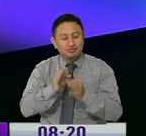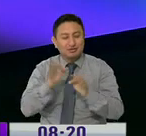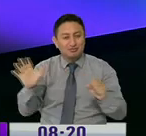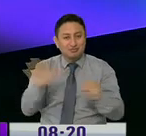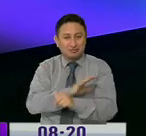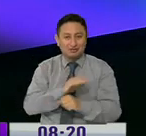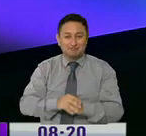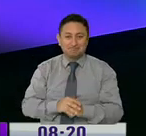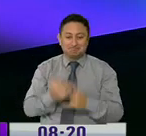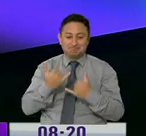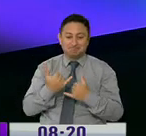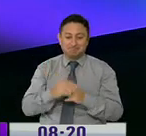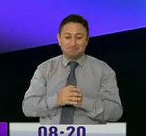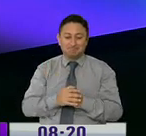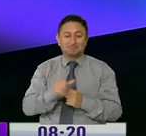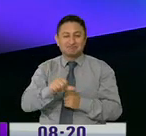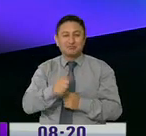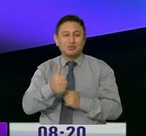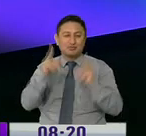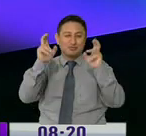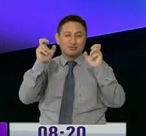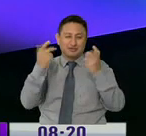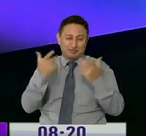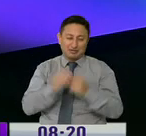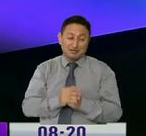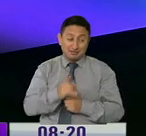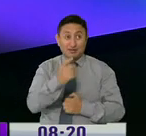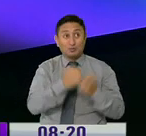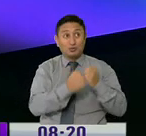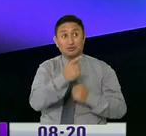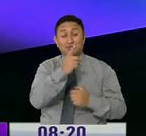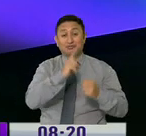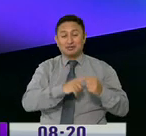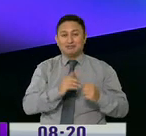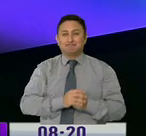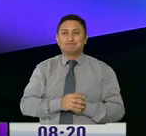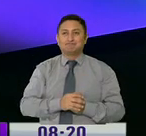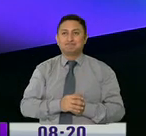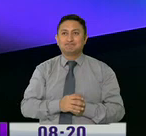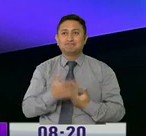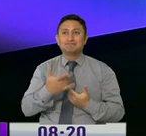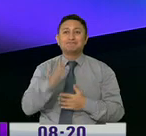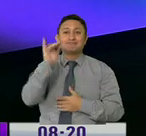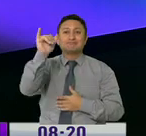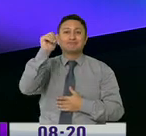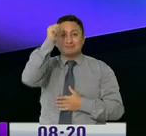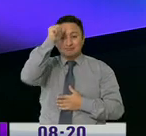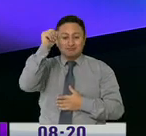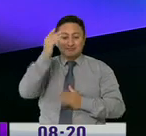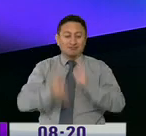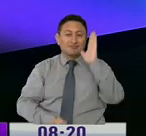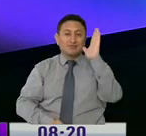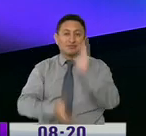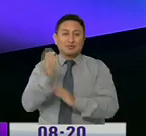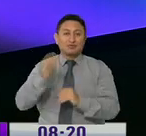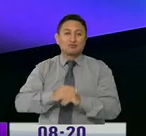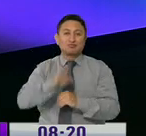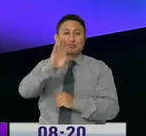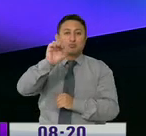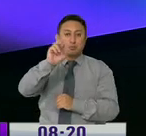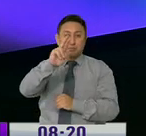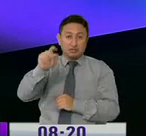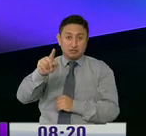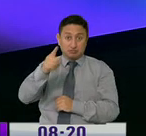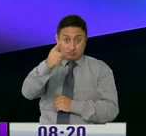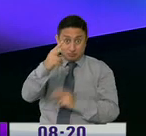ver, vámonos a cosas más agradables, de informarles los problemas que tiene la ciudad. Fin de semana para irnos al Gran Bazar. ¿Usted se ha ido al Gran